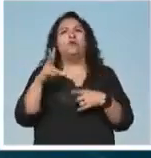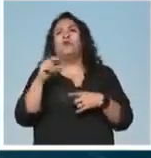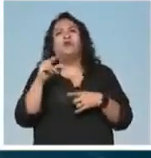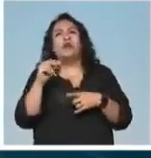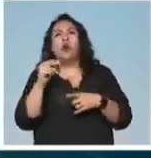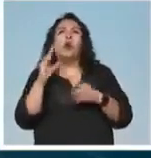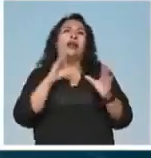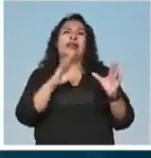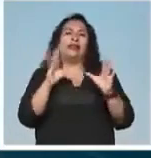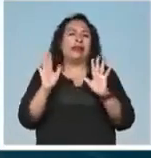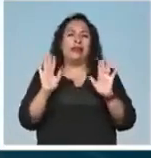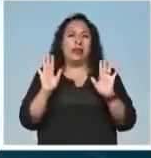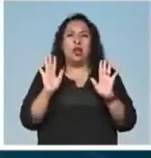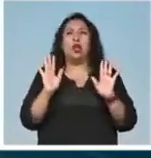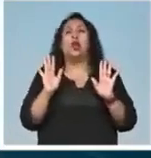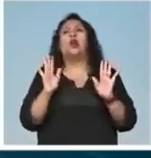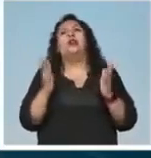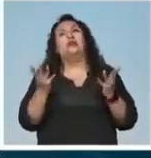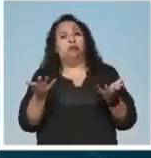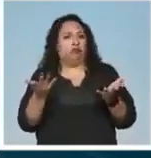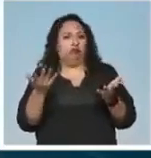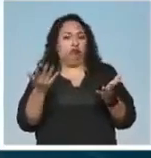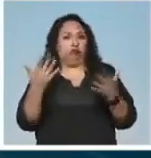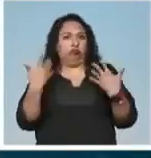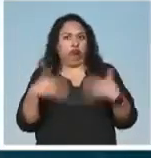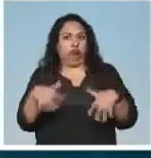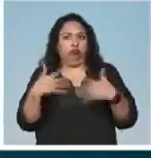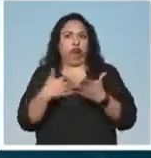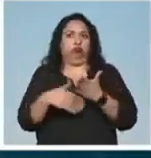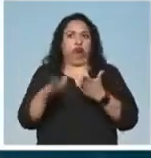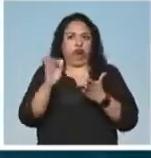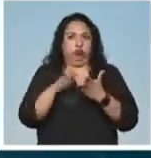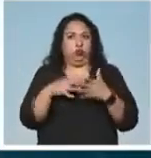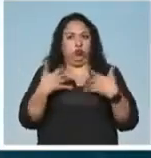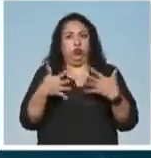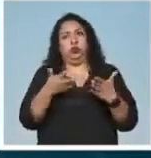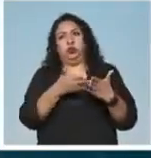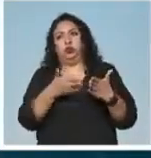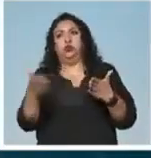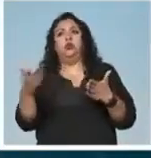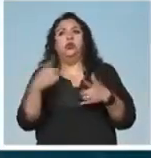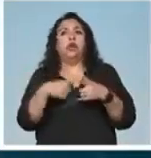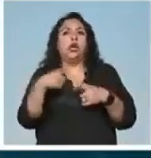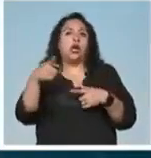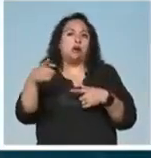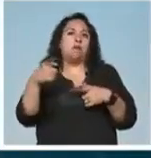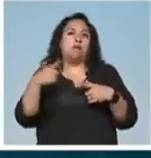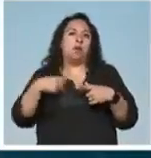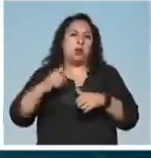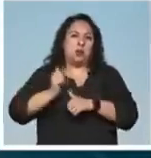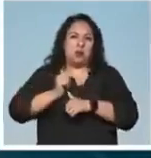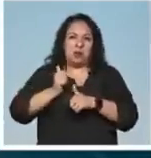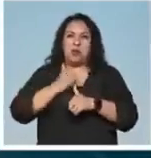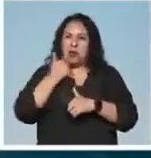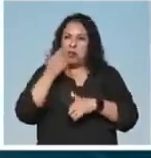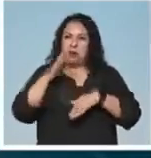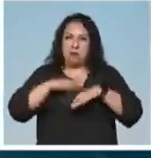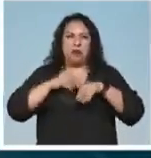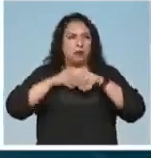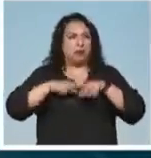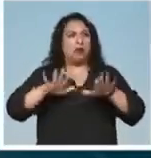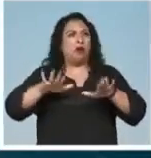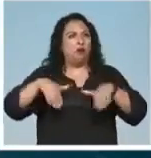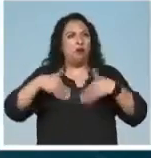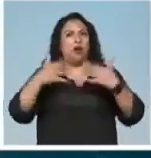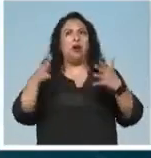una cuestión académica, sino como una épica, es una saga de un caudillo que quiso expandir sus